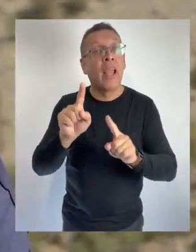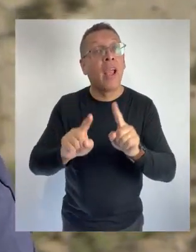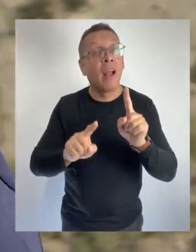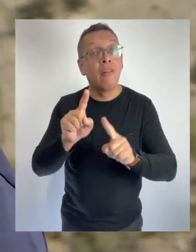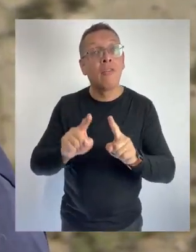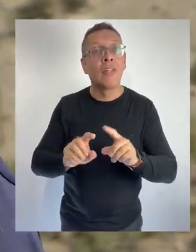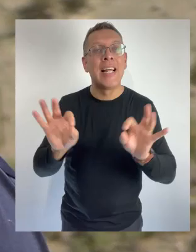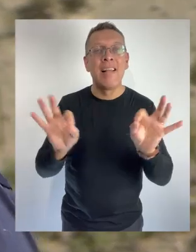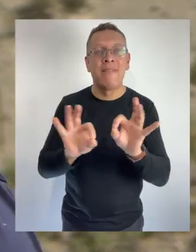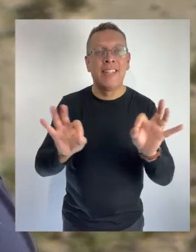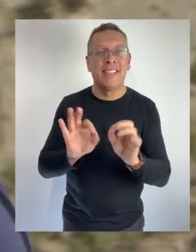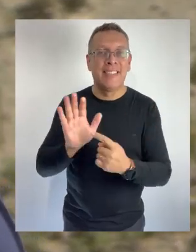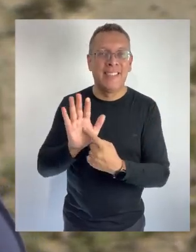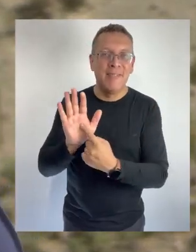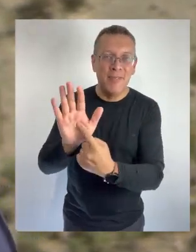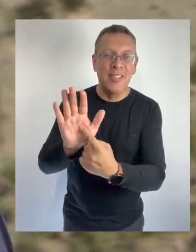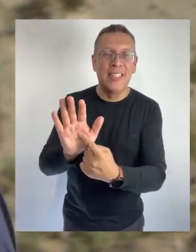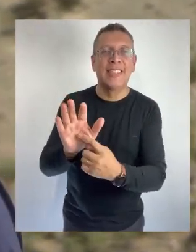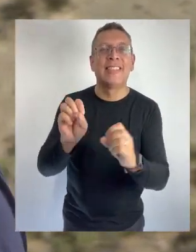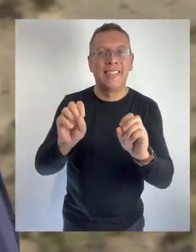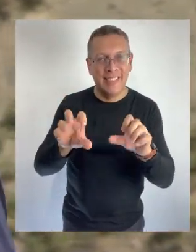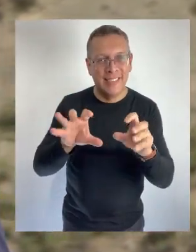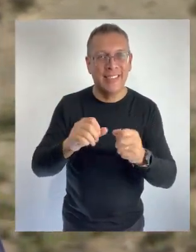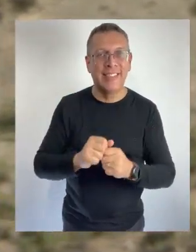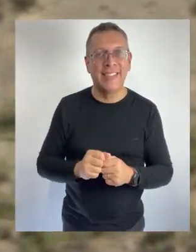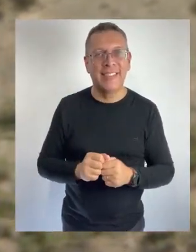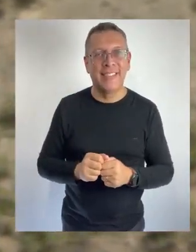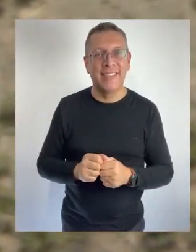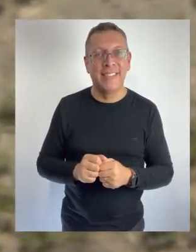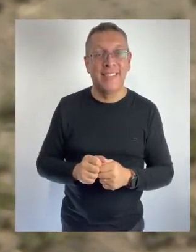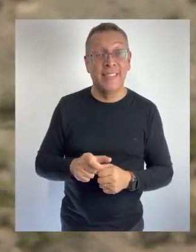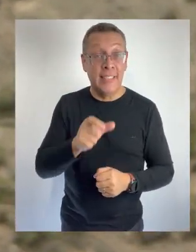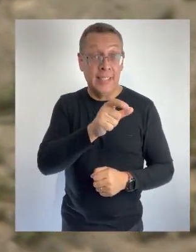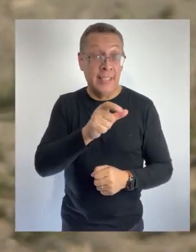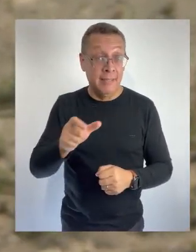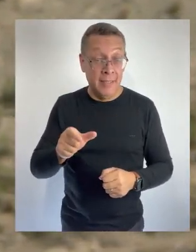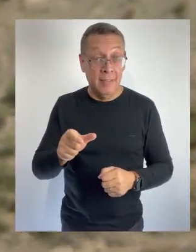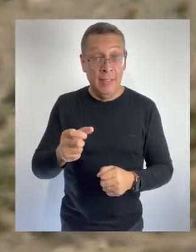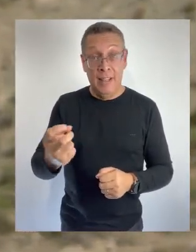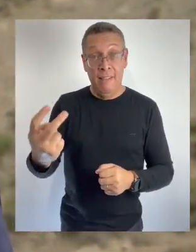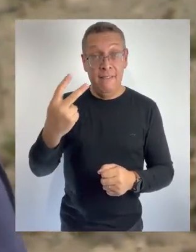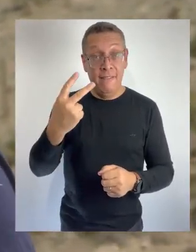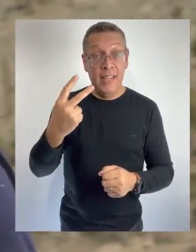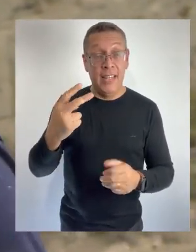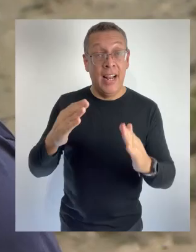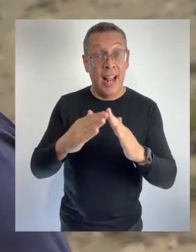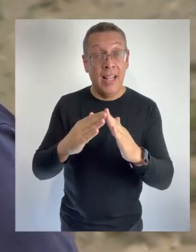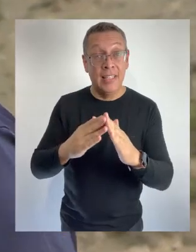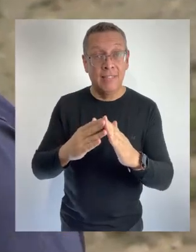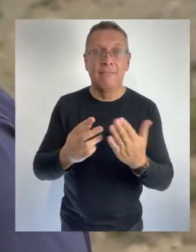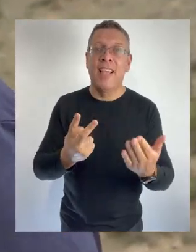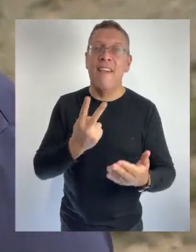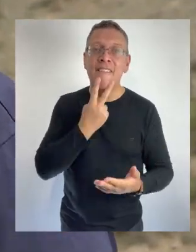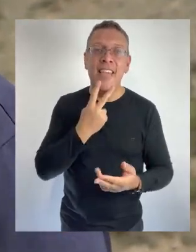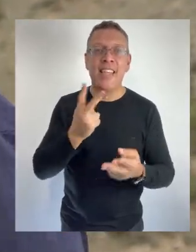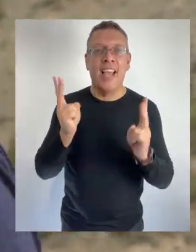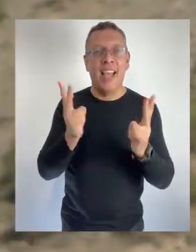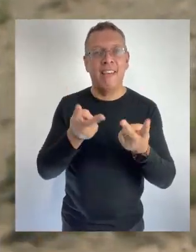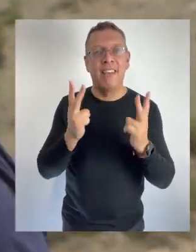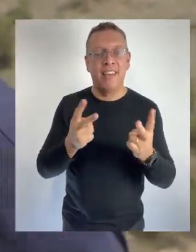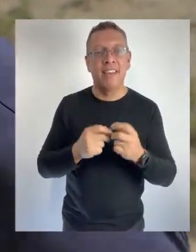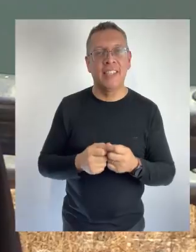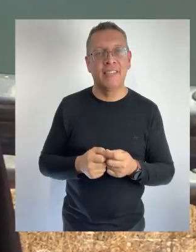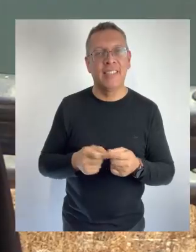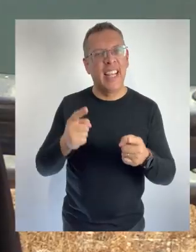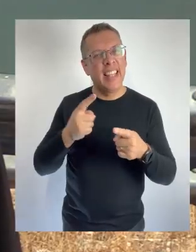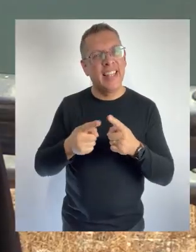tips de todo lo que se puede hacer y entretener un poco a la gente con una vida sana. Por eso vive la vida de diferentes puntos de vista,